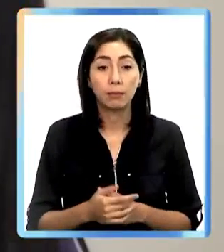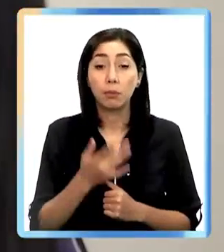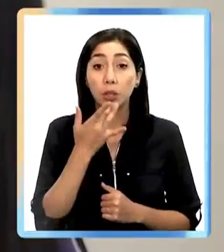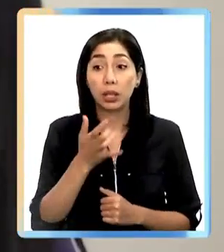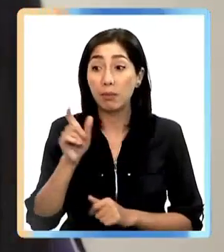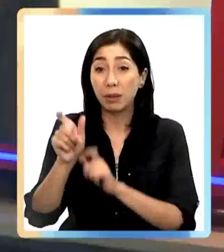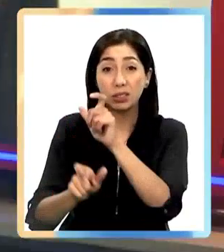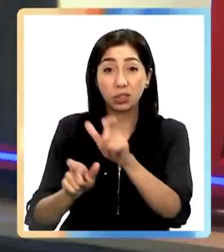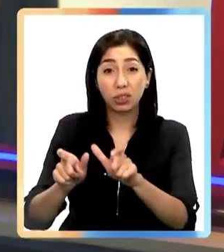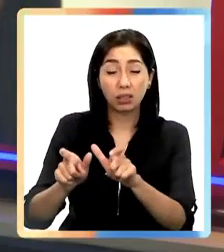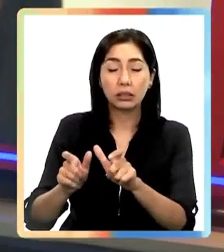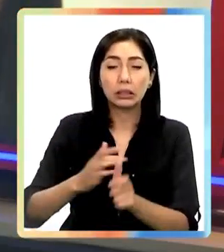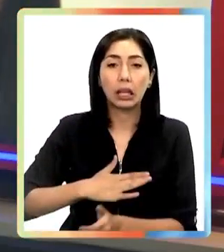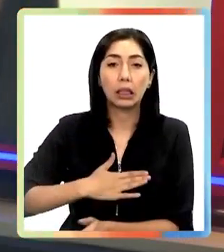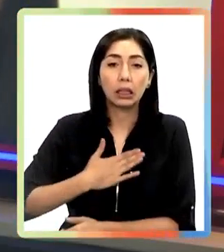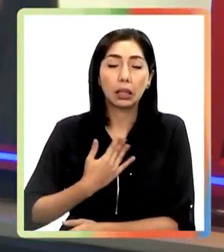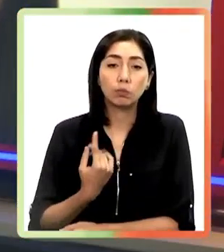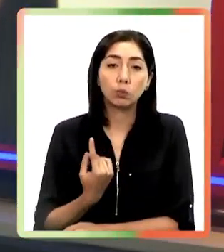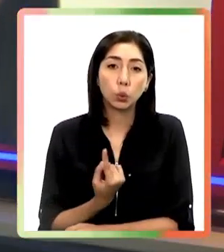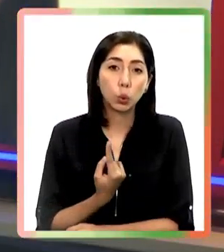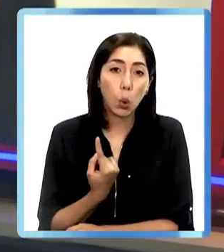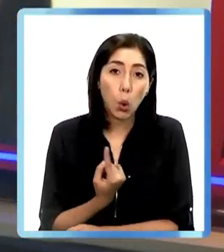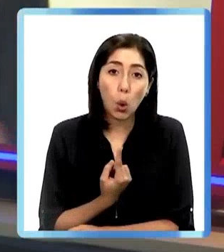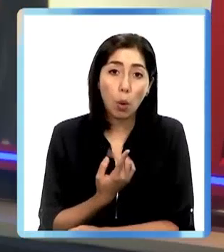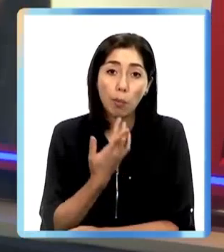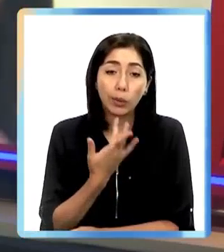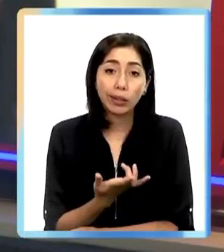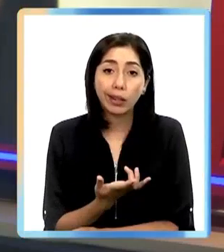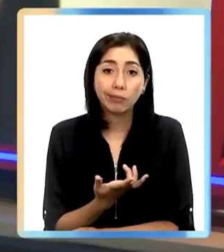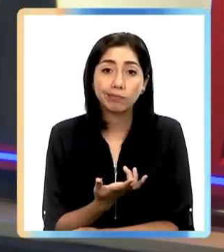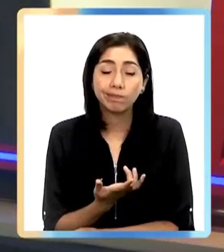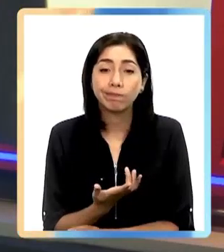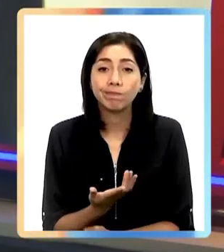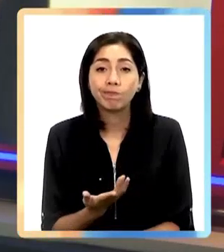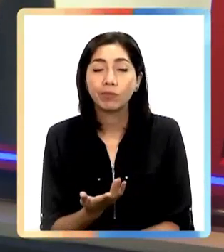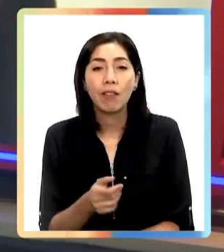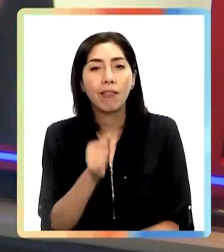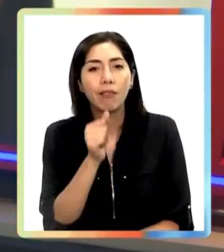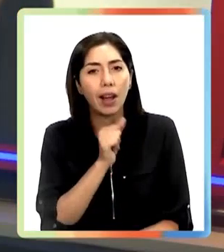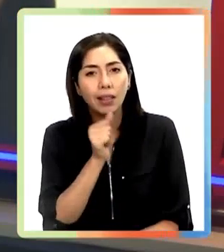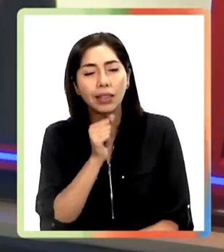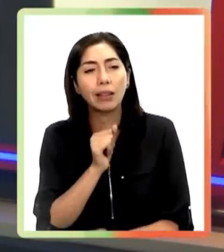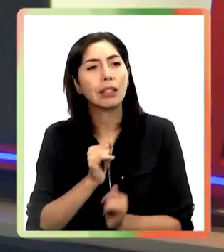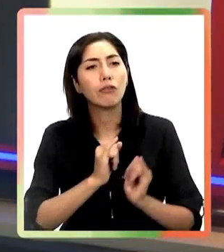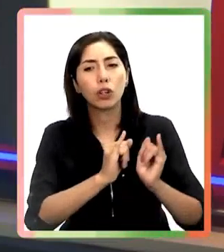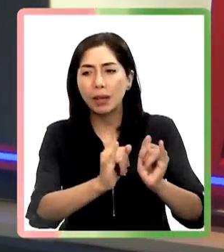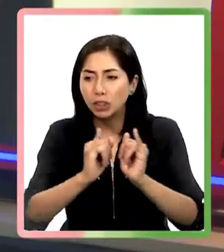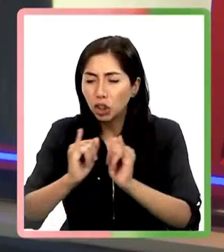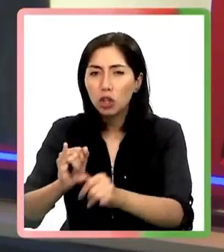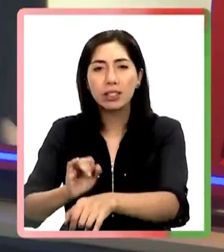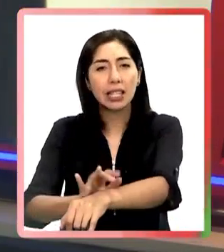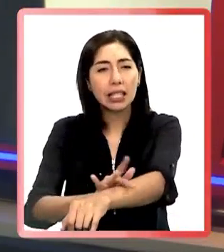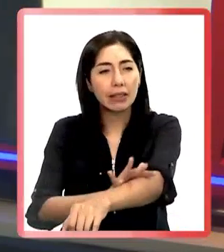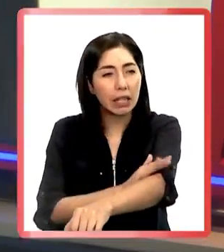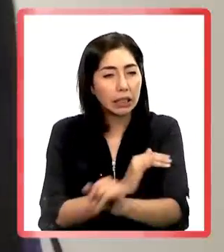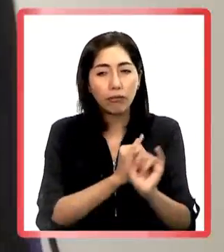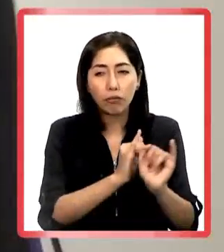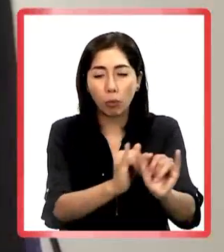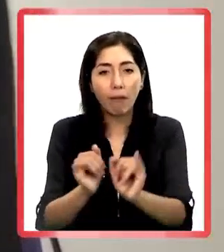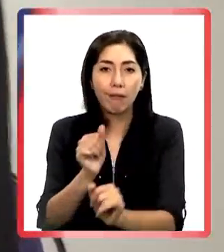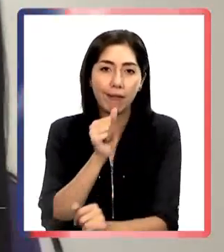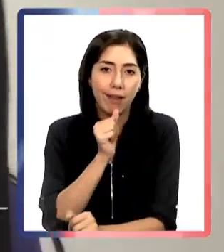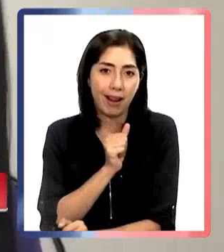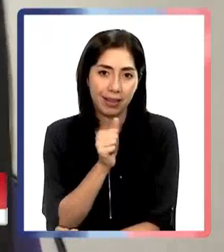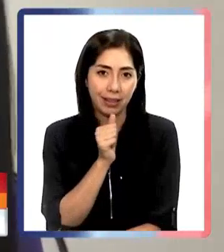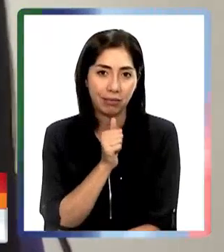pacientes también se sienten un poco solos, porque son tan pocos los que se dedican, o está tan poco sensibilizada en la comunidad, en la sociedad, estas